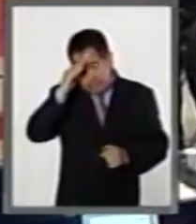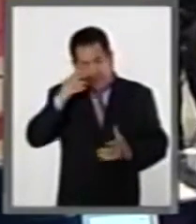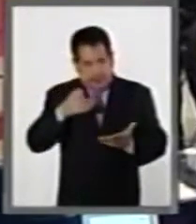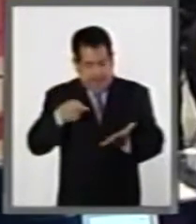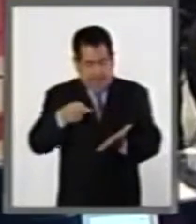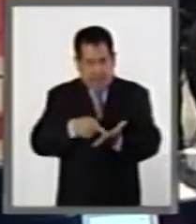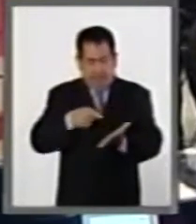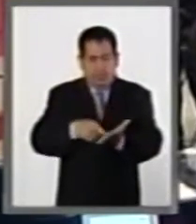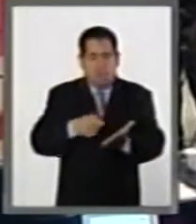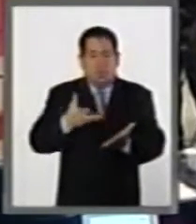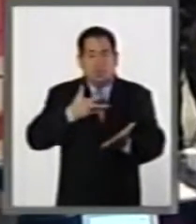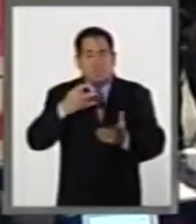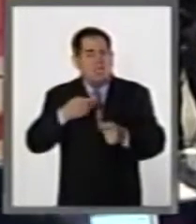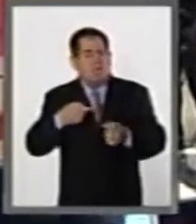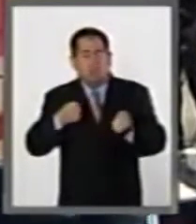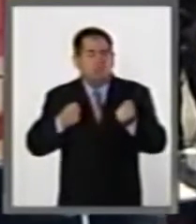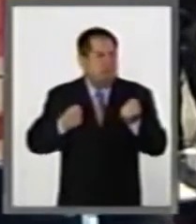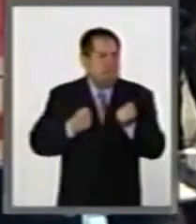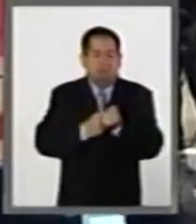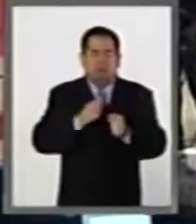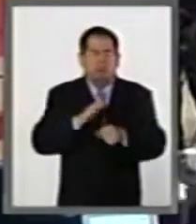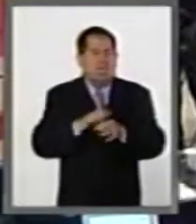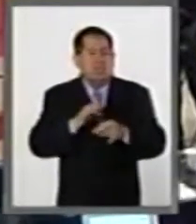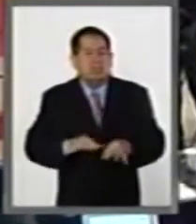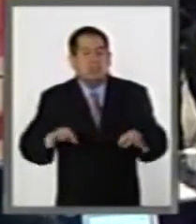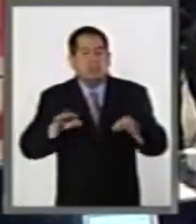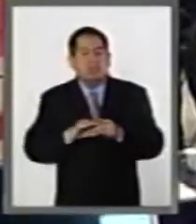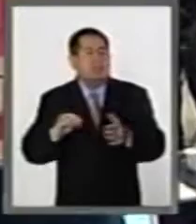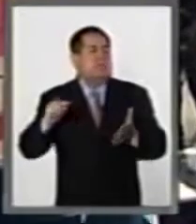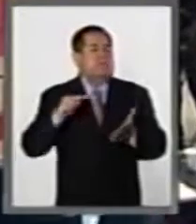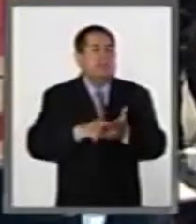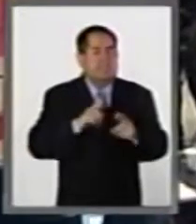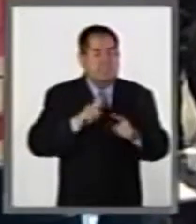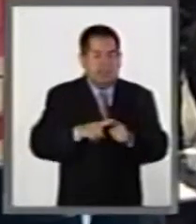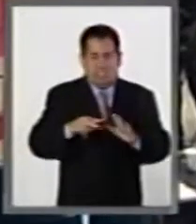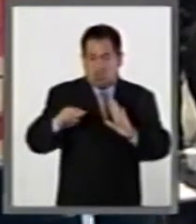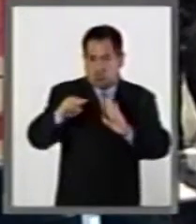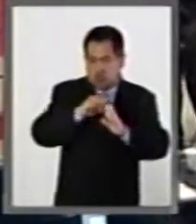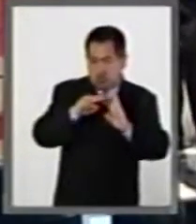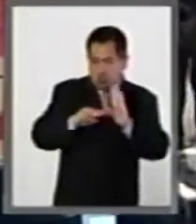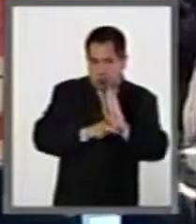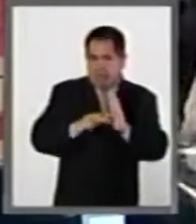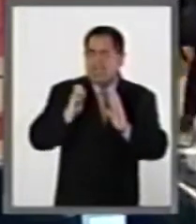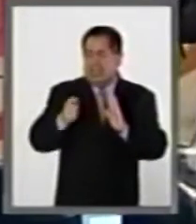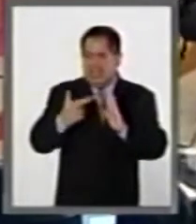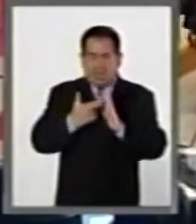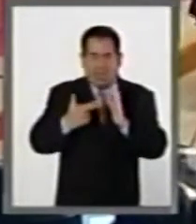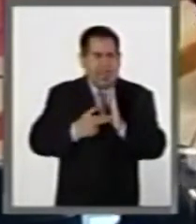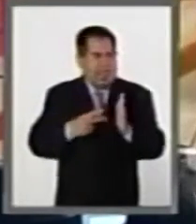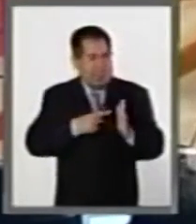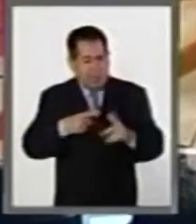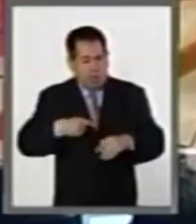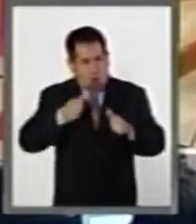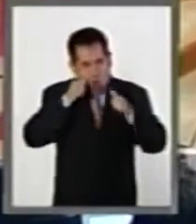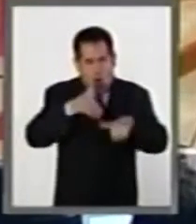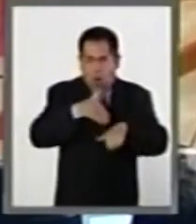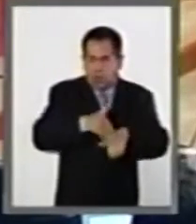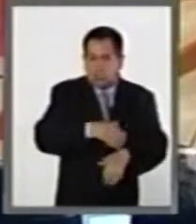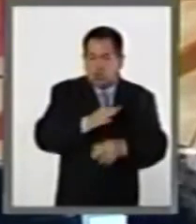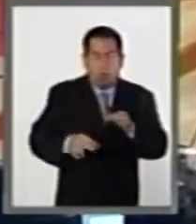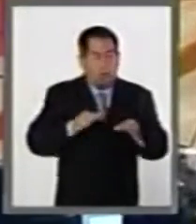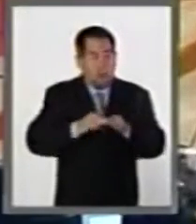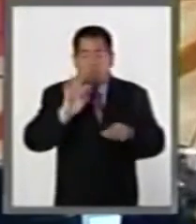presente proyecto tiene como base fundamental establecer las normas que habrán de observarse durante